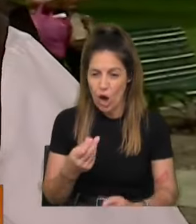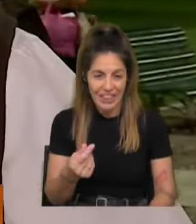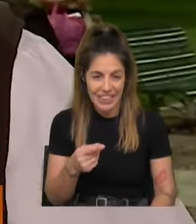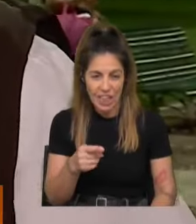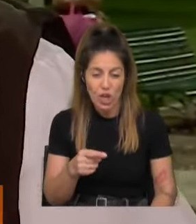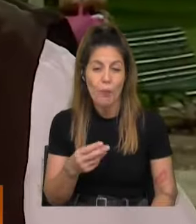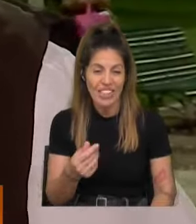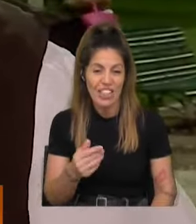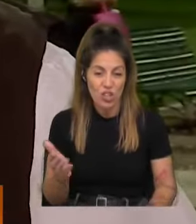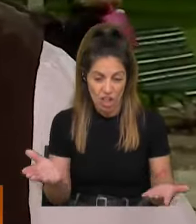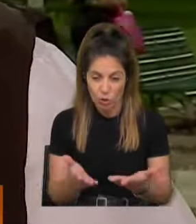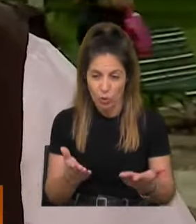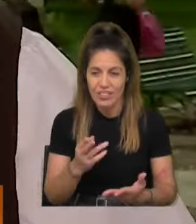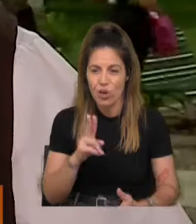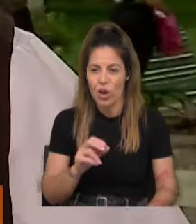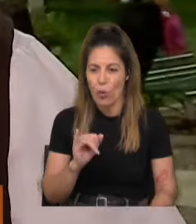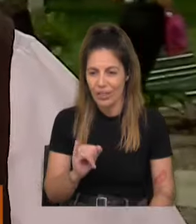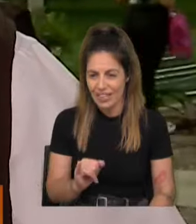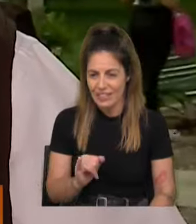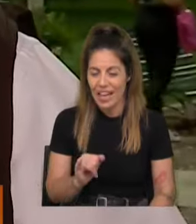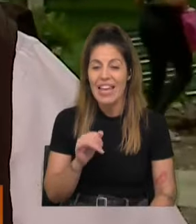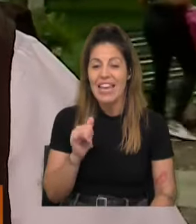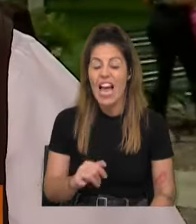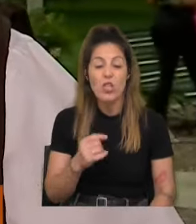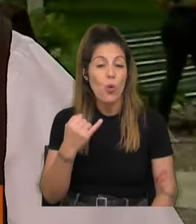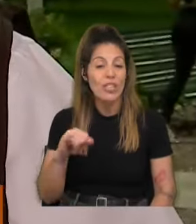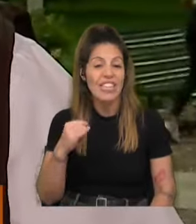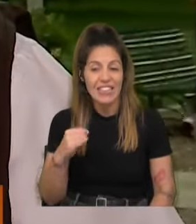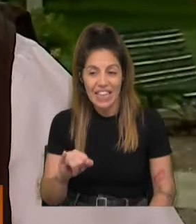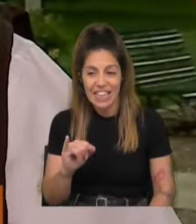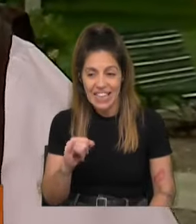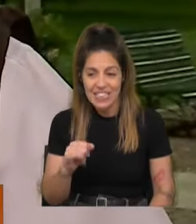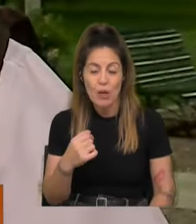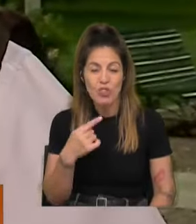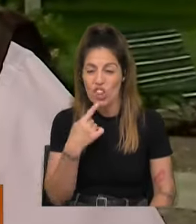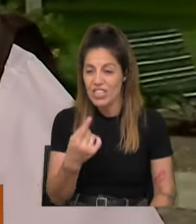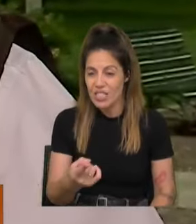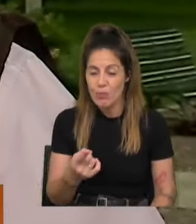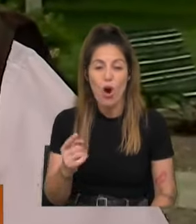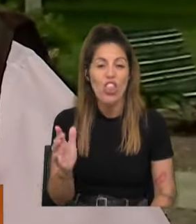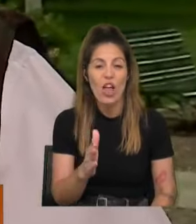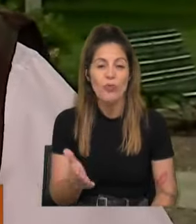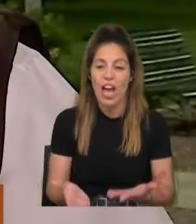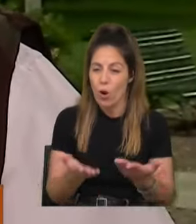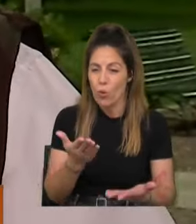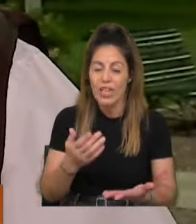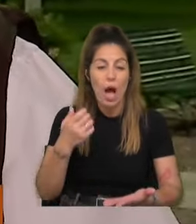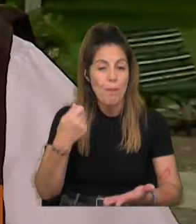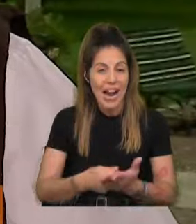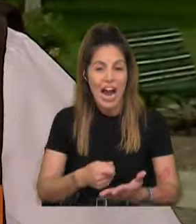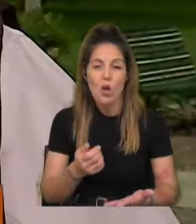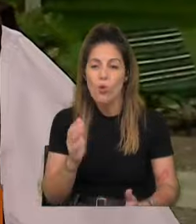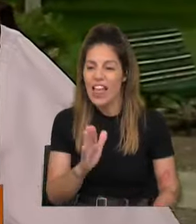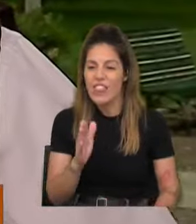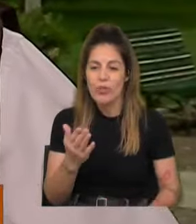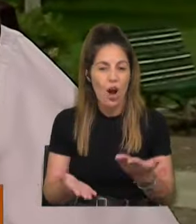actualizado a través de la unidad indexada y hay un interés que por eso nosotros lo llamamos a esto la deuda justa pagar una deuda justa no una deuda